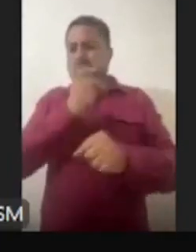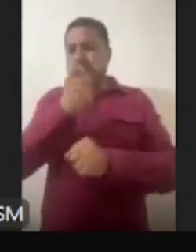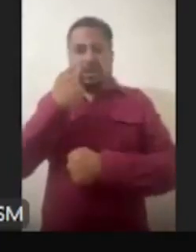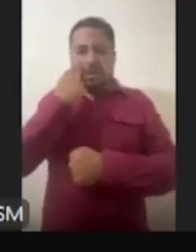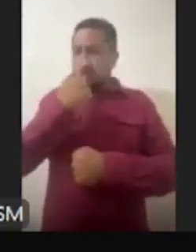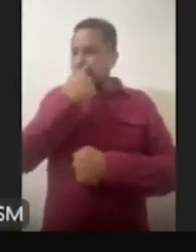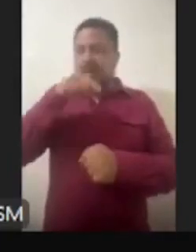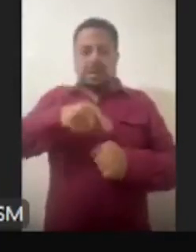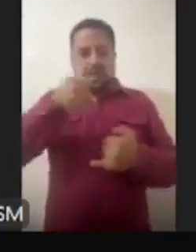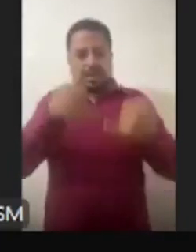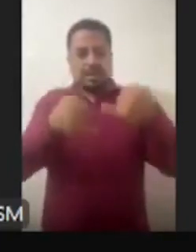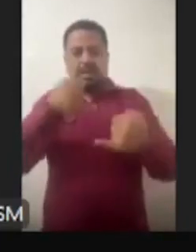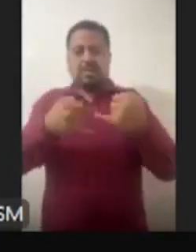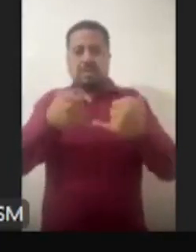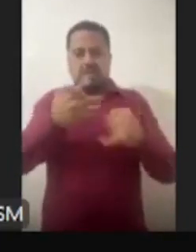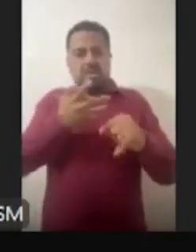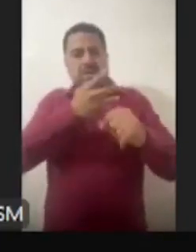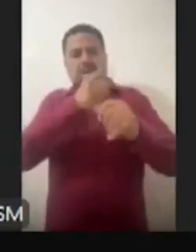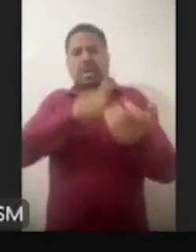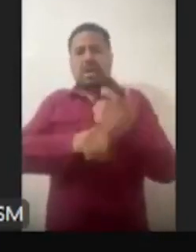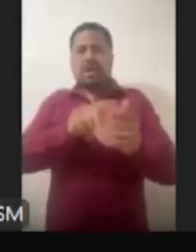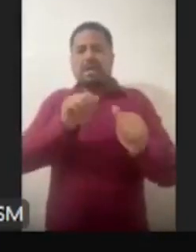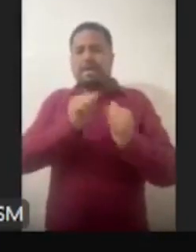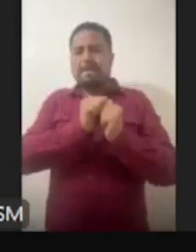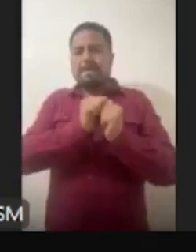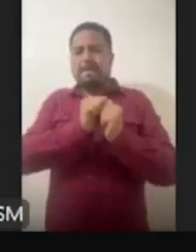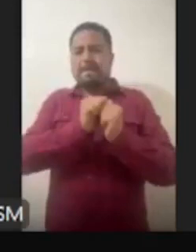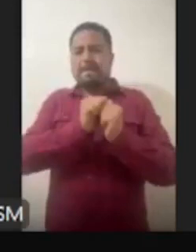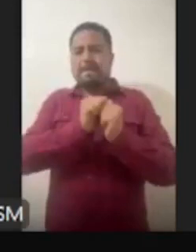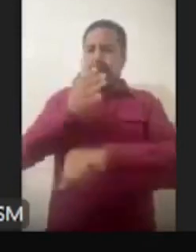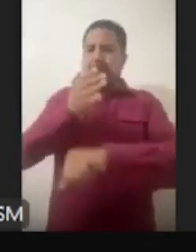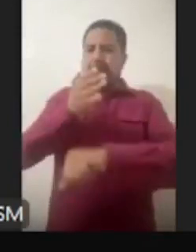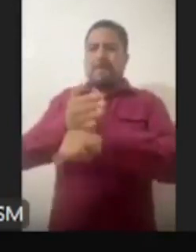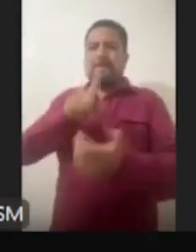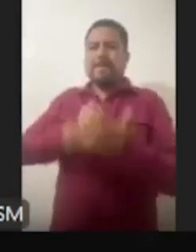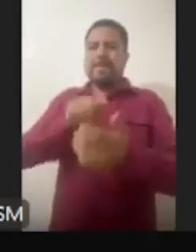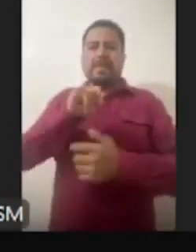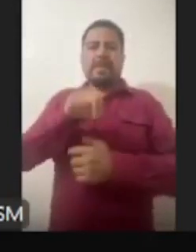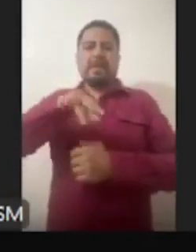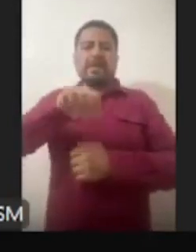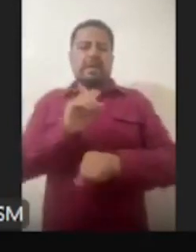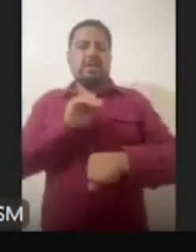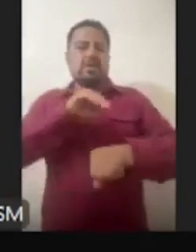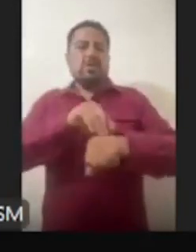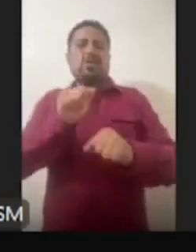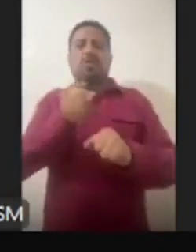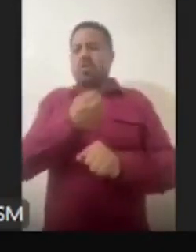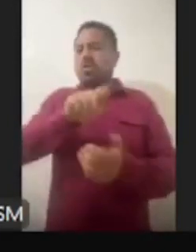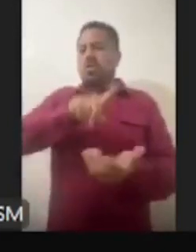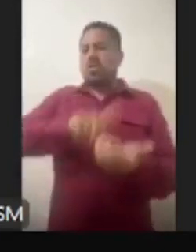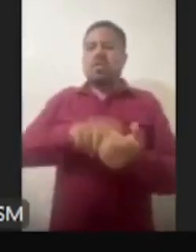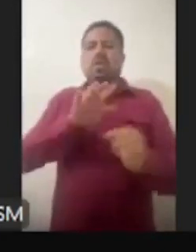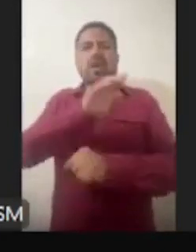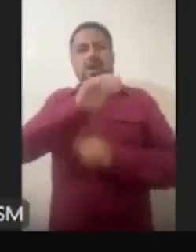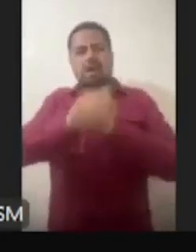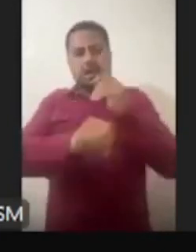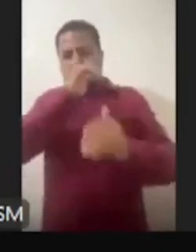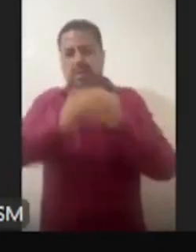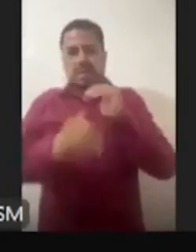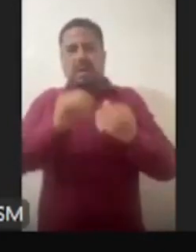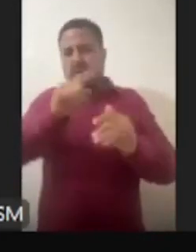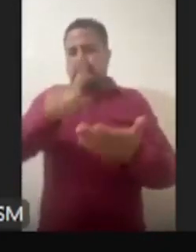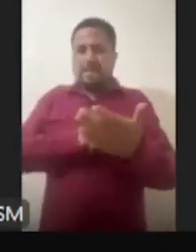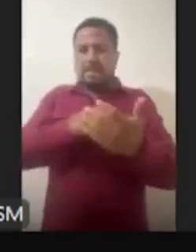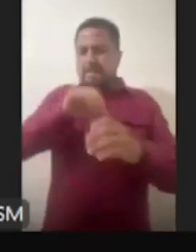la vulneración a dicho principio y ordenar que las sanciones impuestas por el INE se ejecuten o cobren hasta en tanto concluya el proceso electoral en curso en el estado de Guerrero